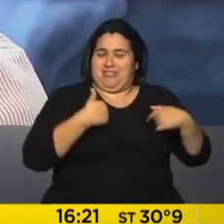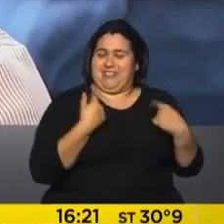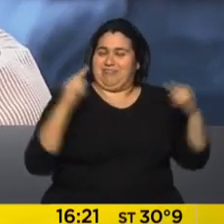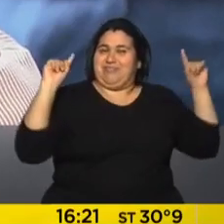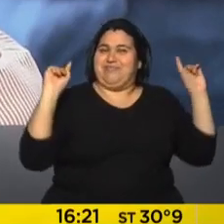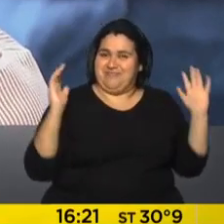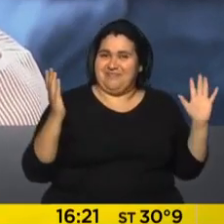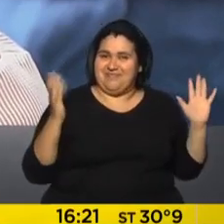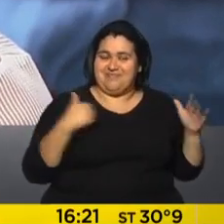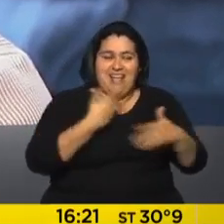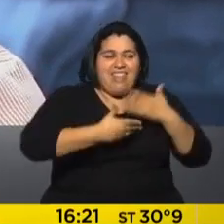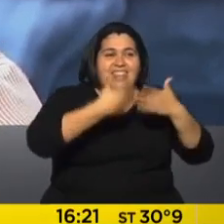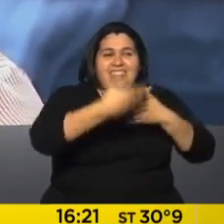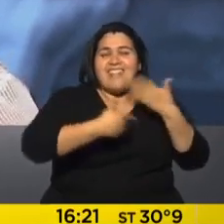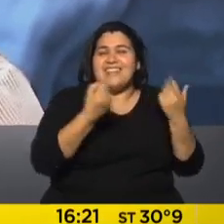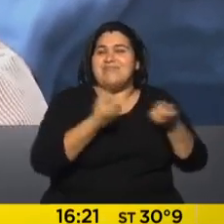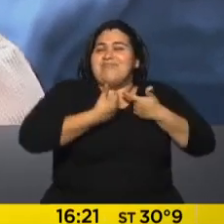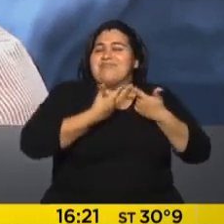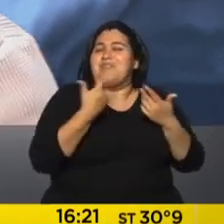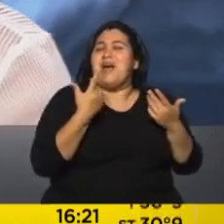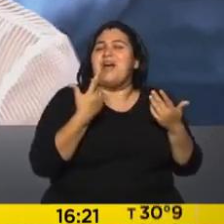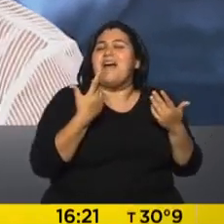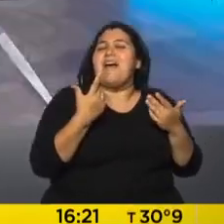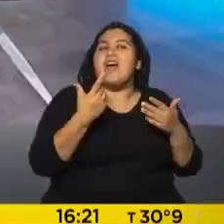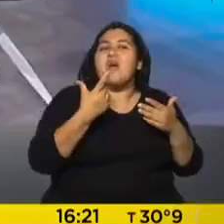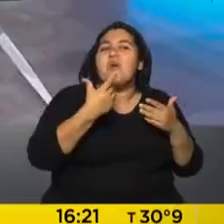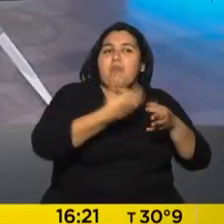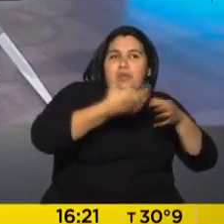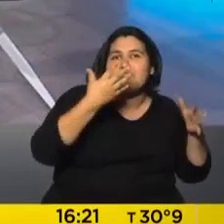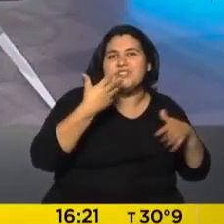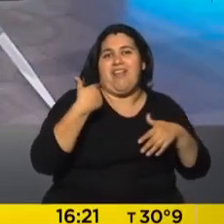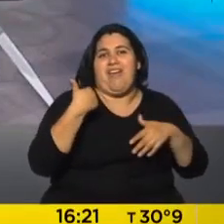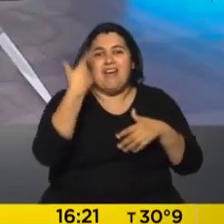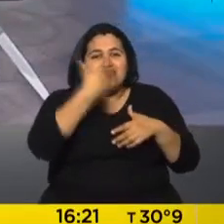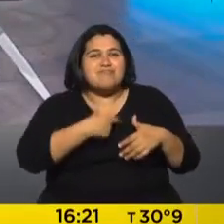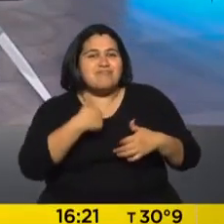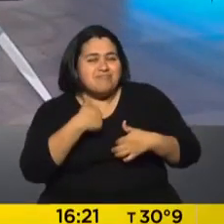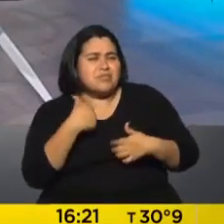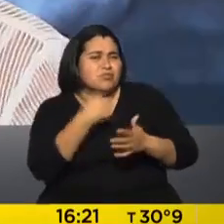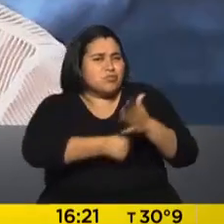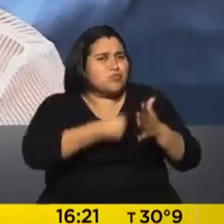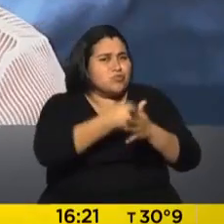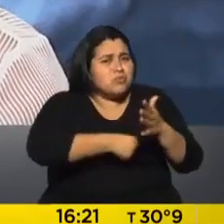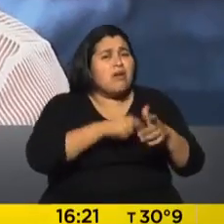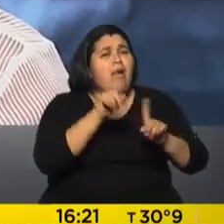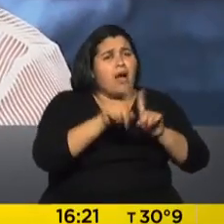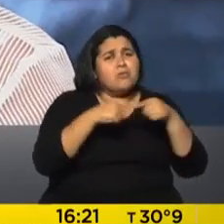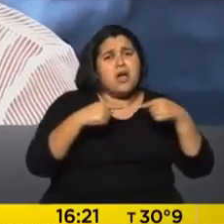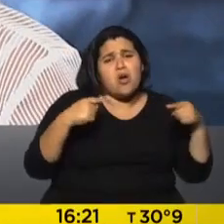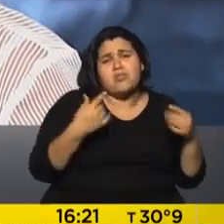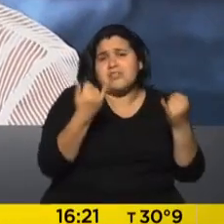solo mío personal, sino también siempre digo como artista, remándola, porque también hay cosas que